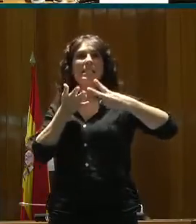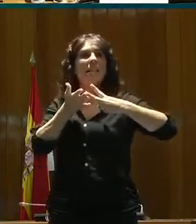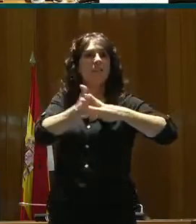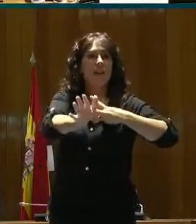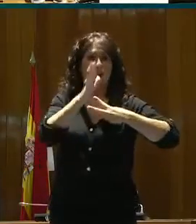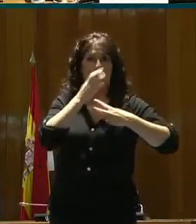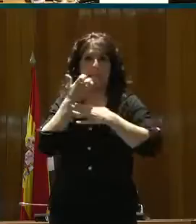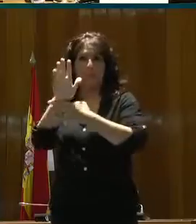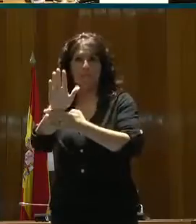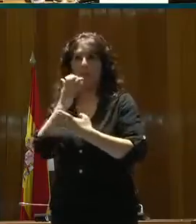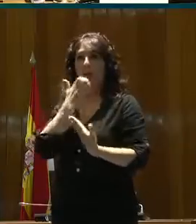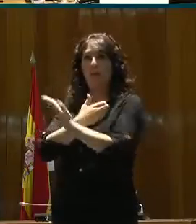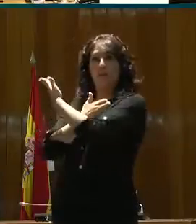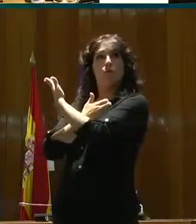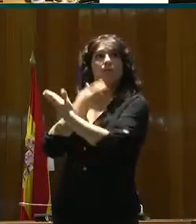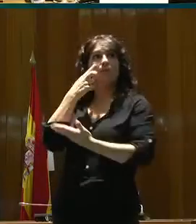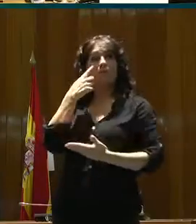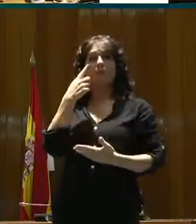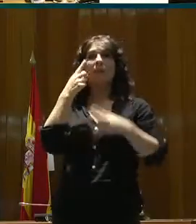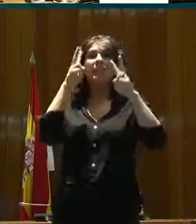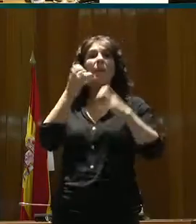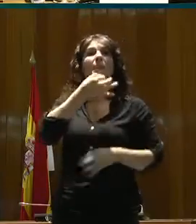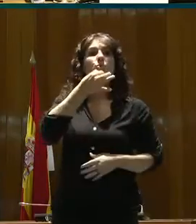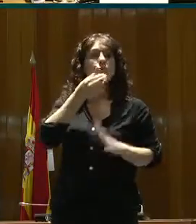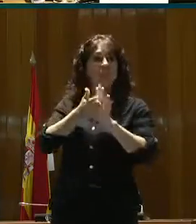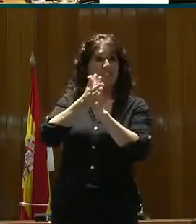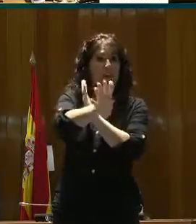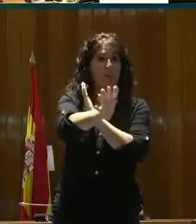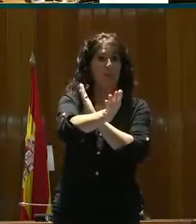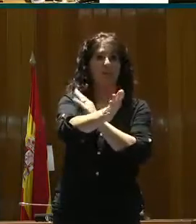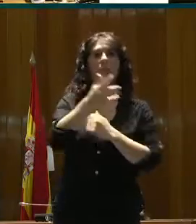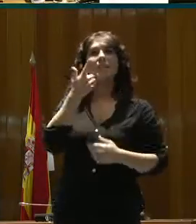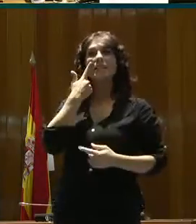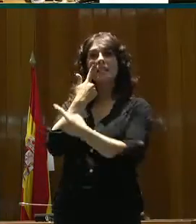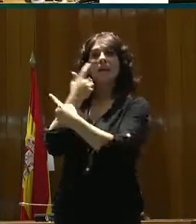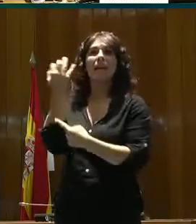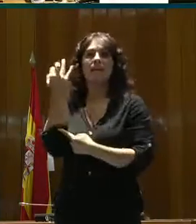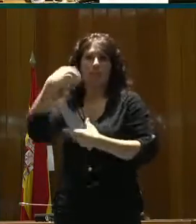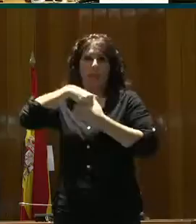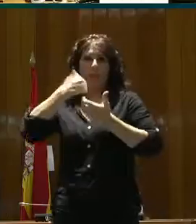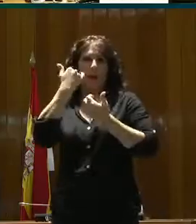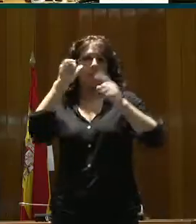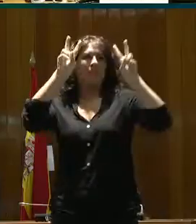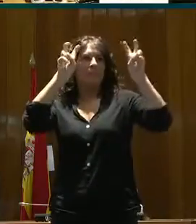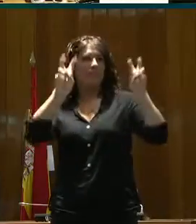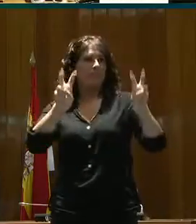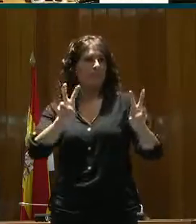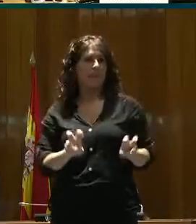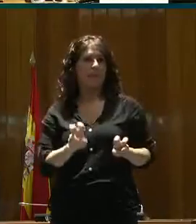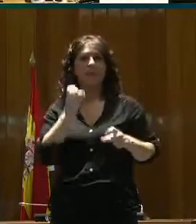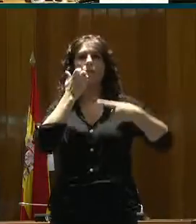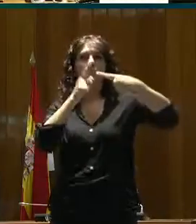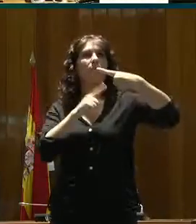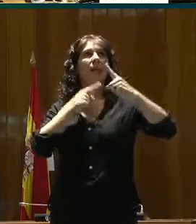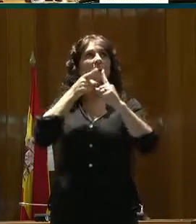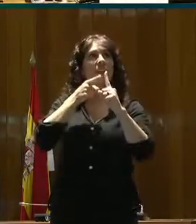y vemos dentro del significado en el discurso, veremos que los temas que se tratan en esta parte, que van desde